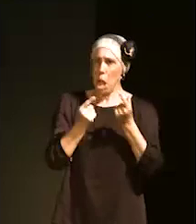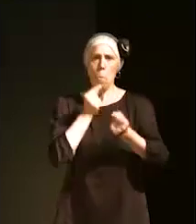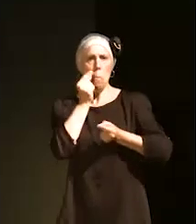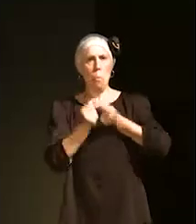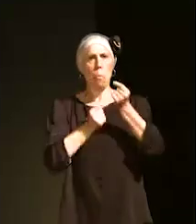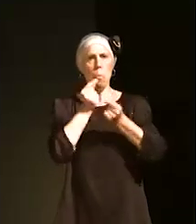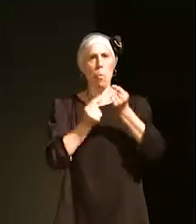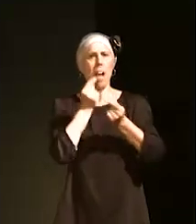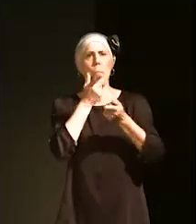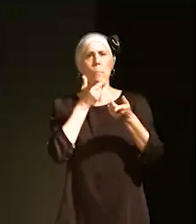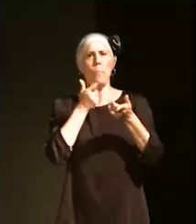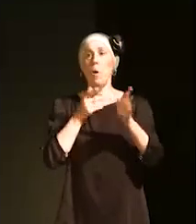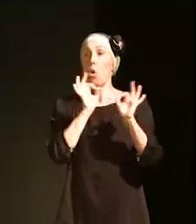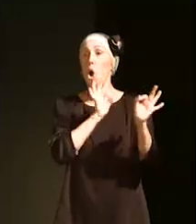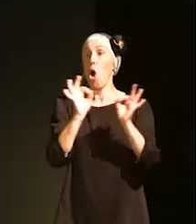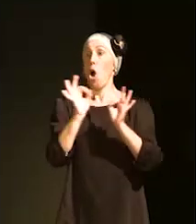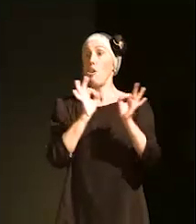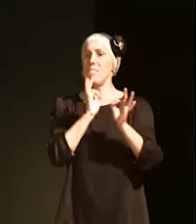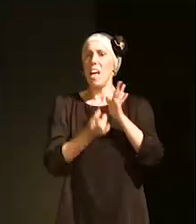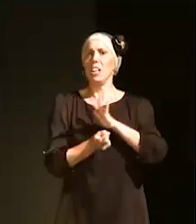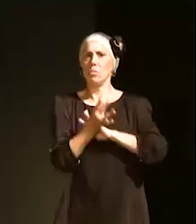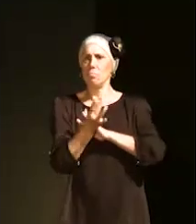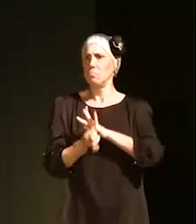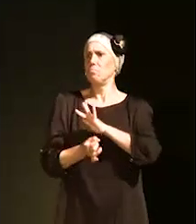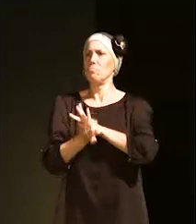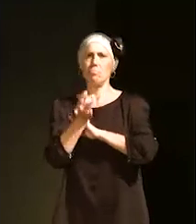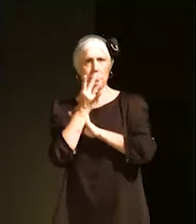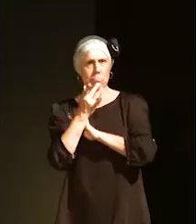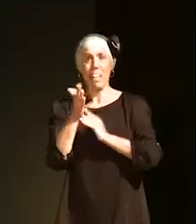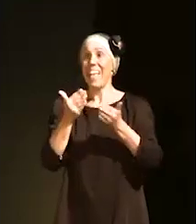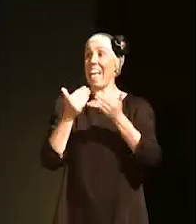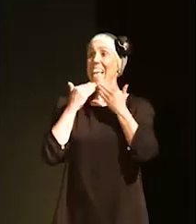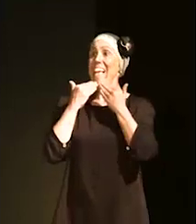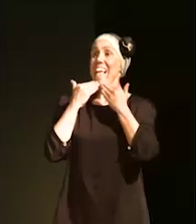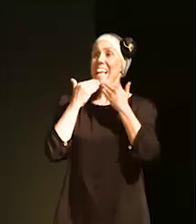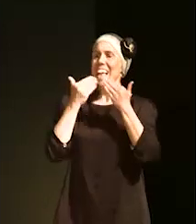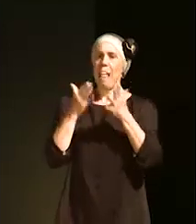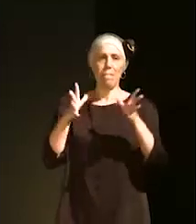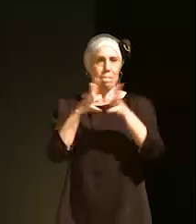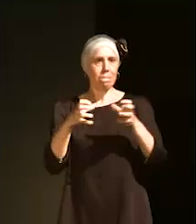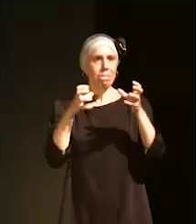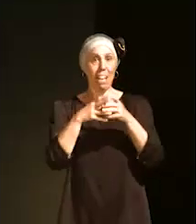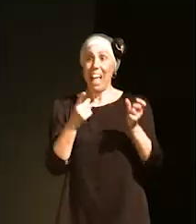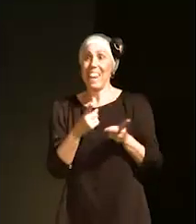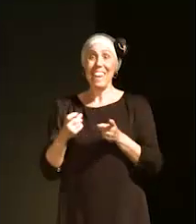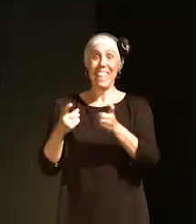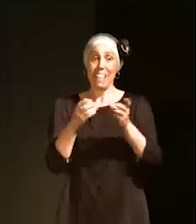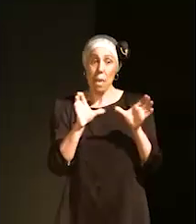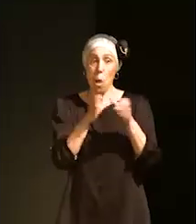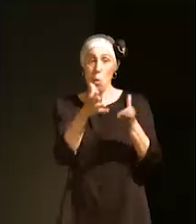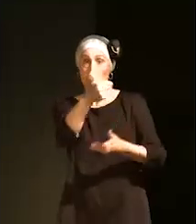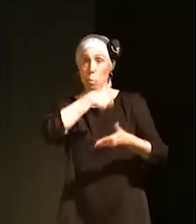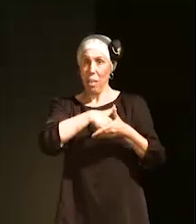obras todas a partir de las inquietudes y de las necesidades que el grupo planteaba montamos